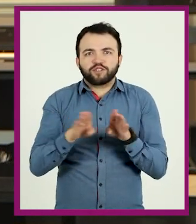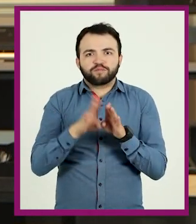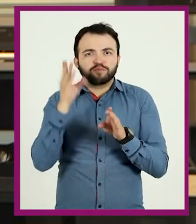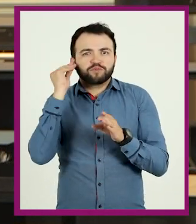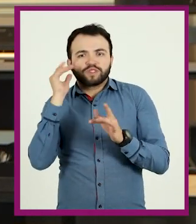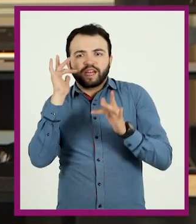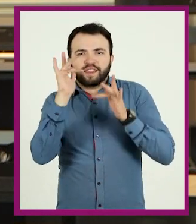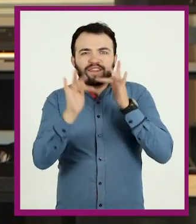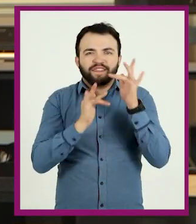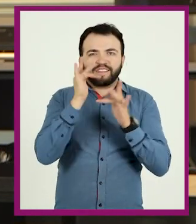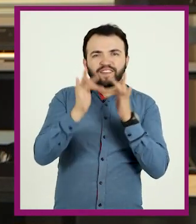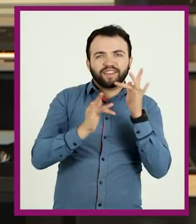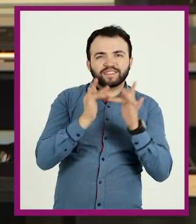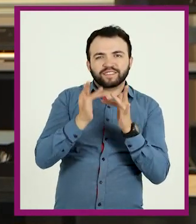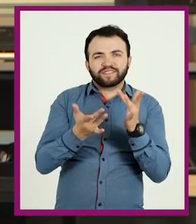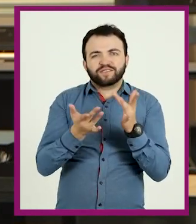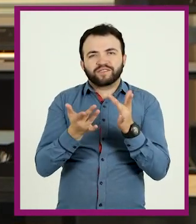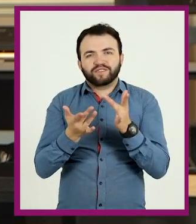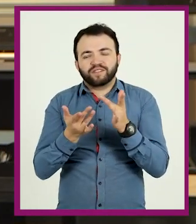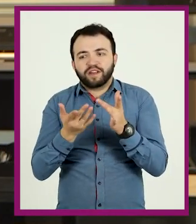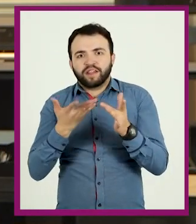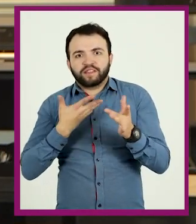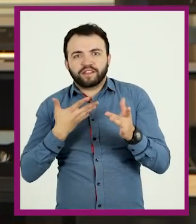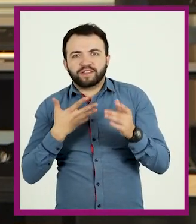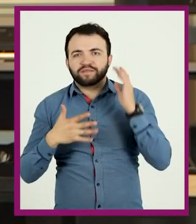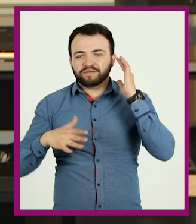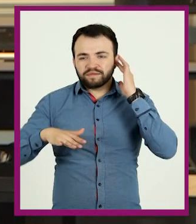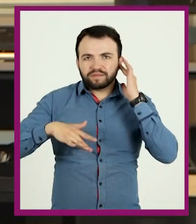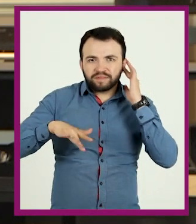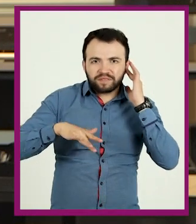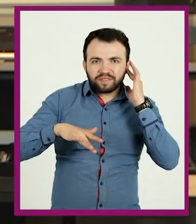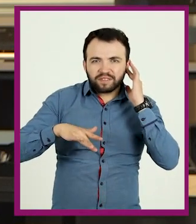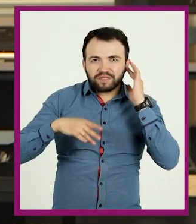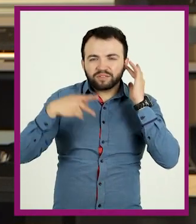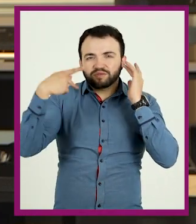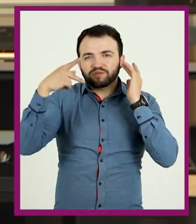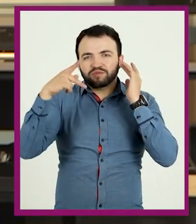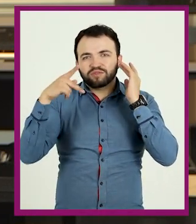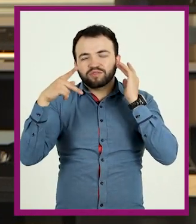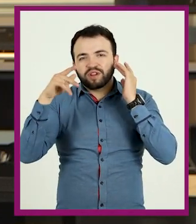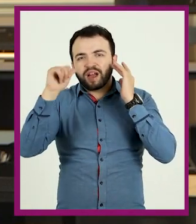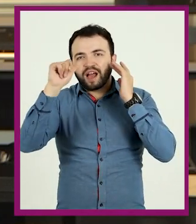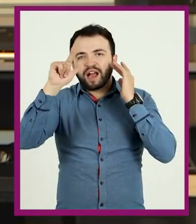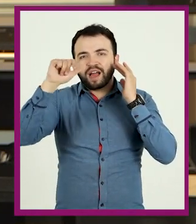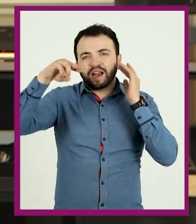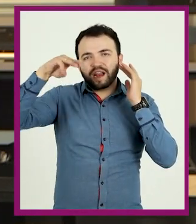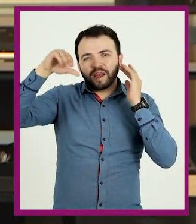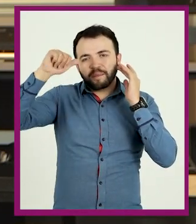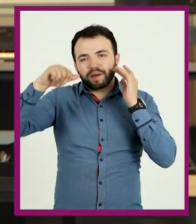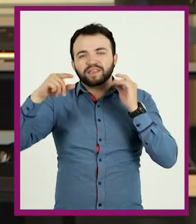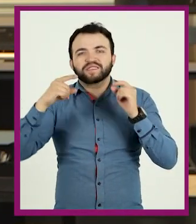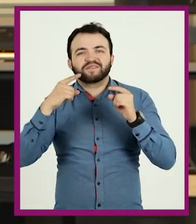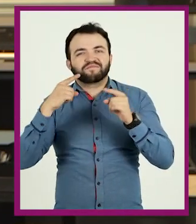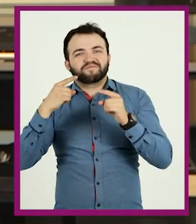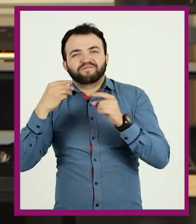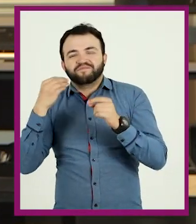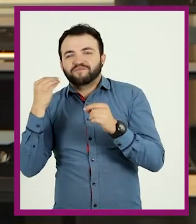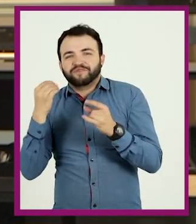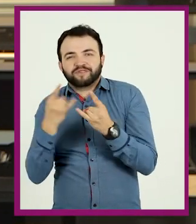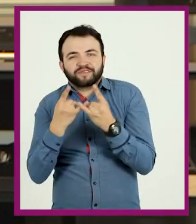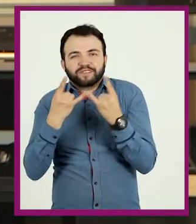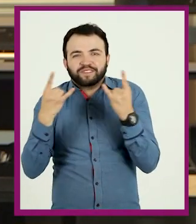algo de música electrónica. Trabajaron con un DJ alemán que es toda una autoridad en la música